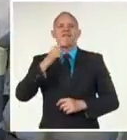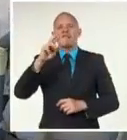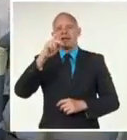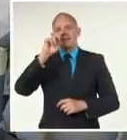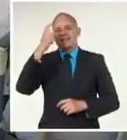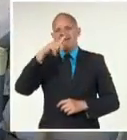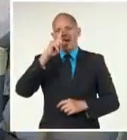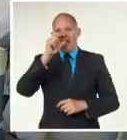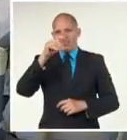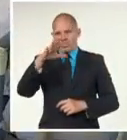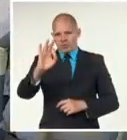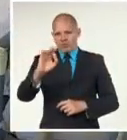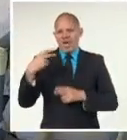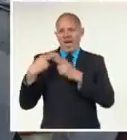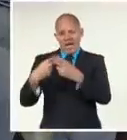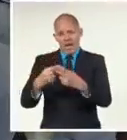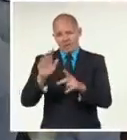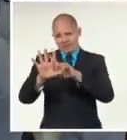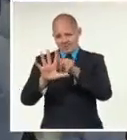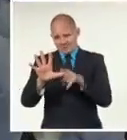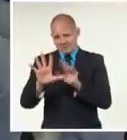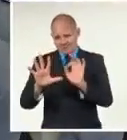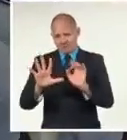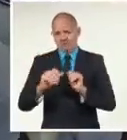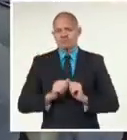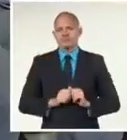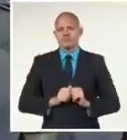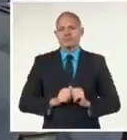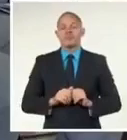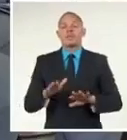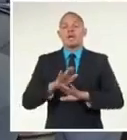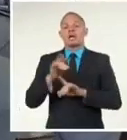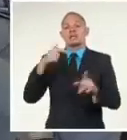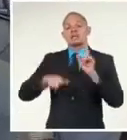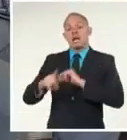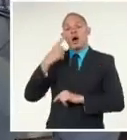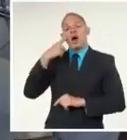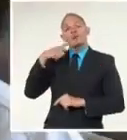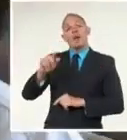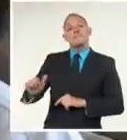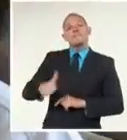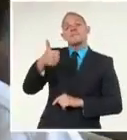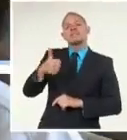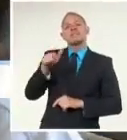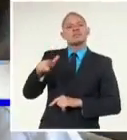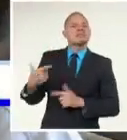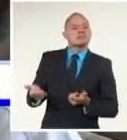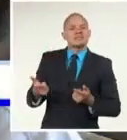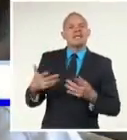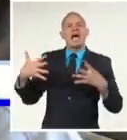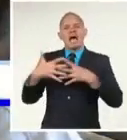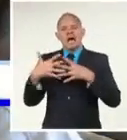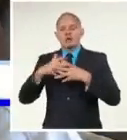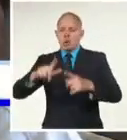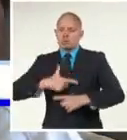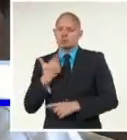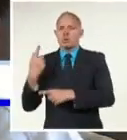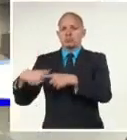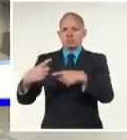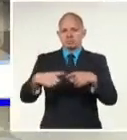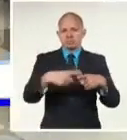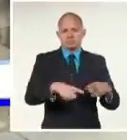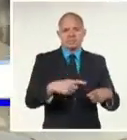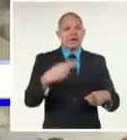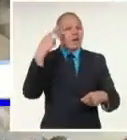El presidente de la Sociedad Cubano-Mexicana de Relaciones Culturales, Miguel Barnett, resaltó la trascendencia del Grito de